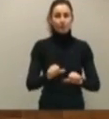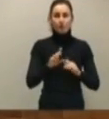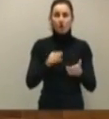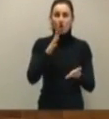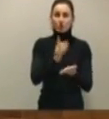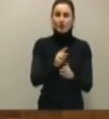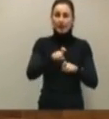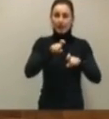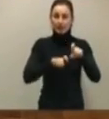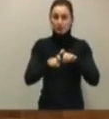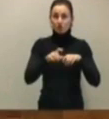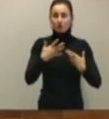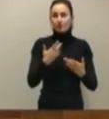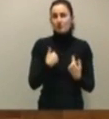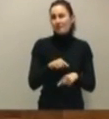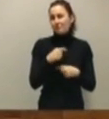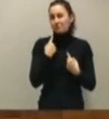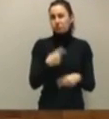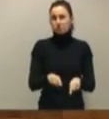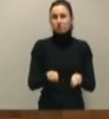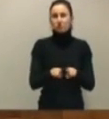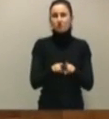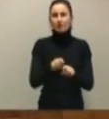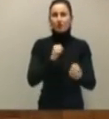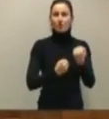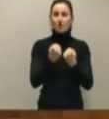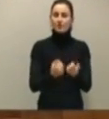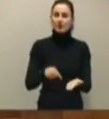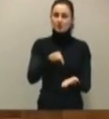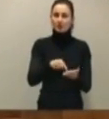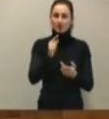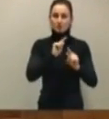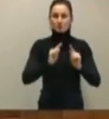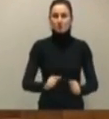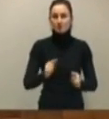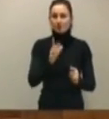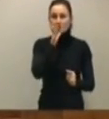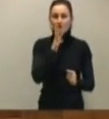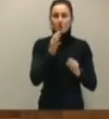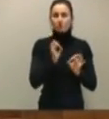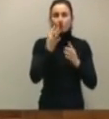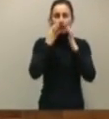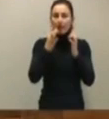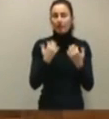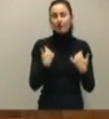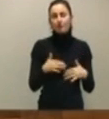ejemplos a la hora de asumir la nueva realidad económica y las exigencias presupuestarias derivadas